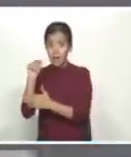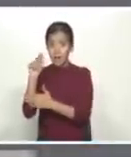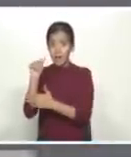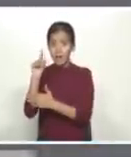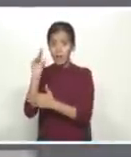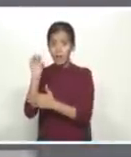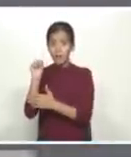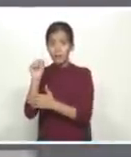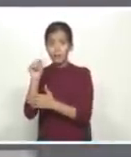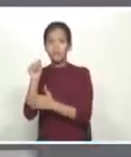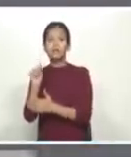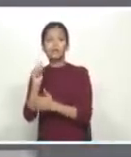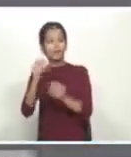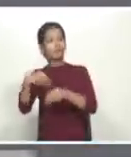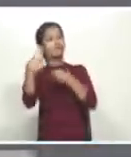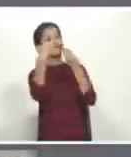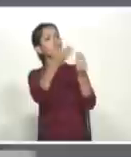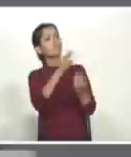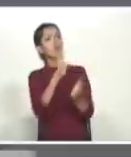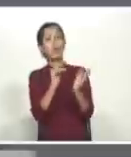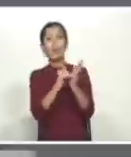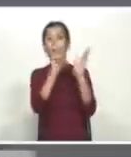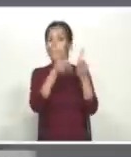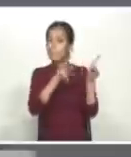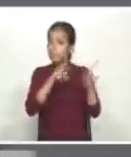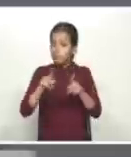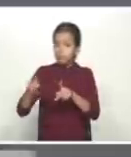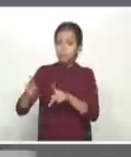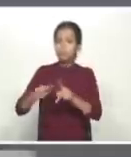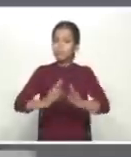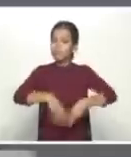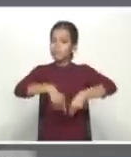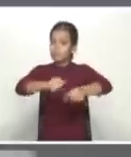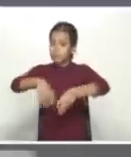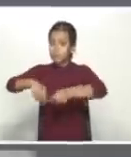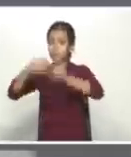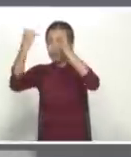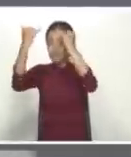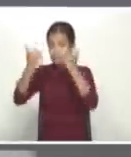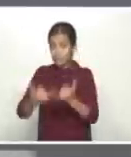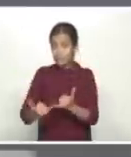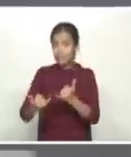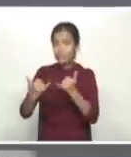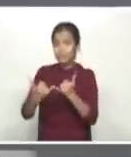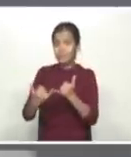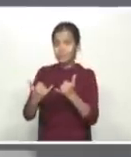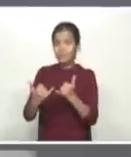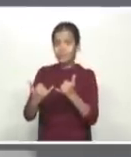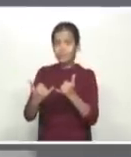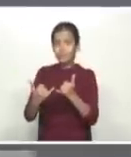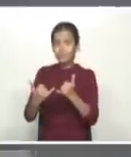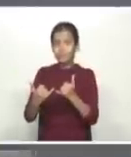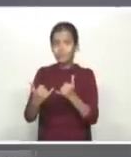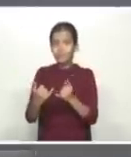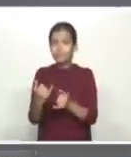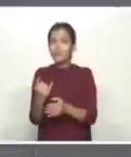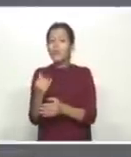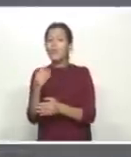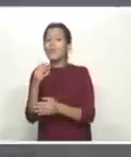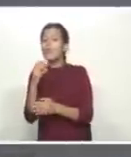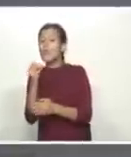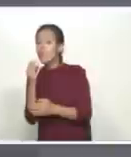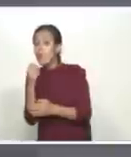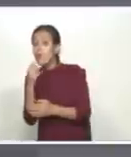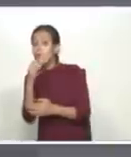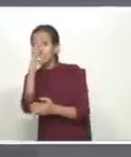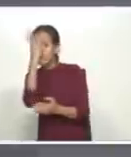personas productores crédito. Ahora se subsidiaron los combustibles. ¿Sabe cuánto invirtió el Estado?